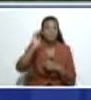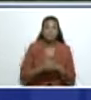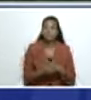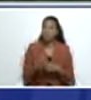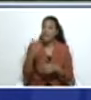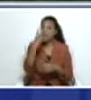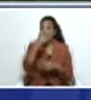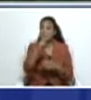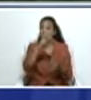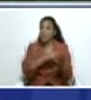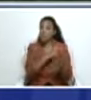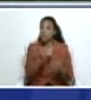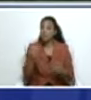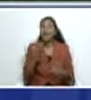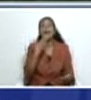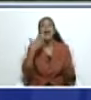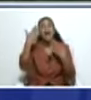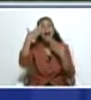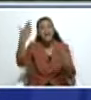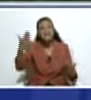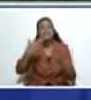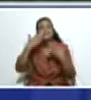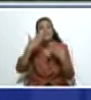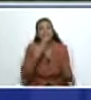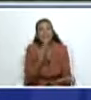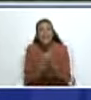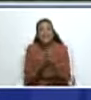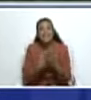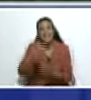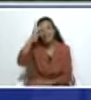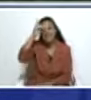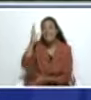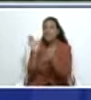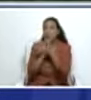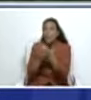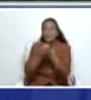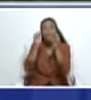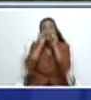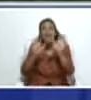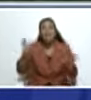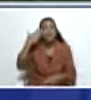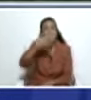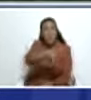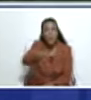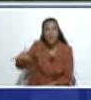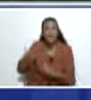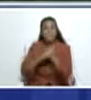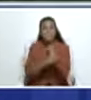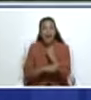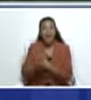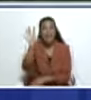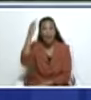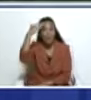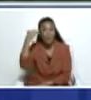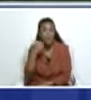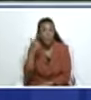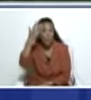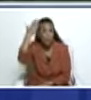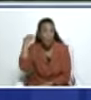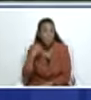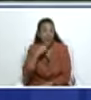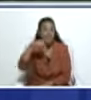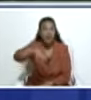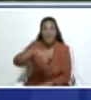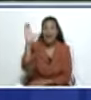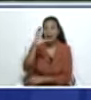o más. Bueno, gracias Delcy, compañeros, compañeras, que Dios me los bendiga por allá en el Parque del Este. Quédense por